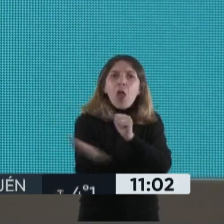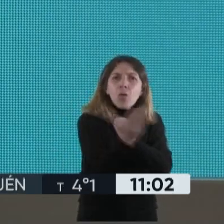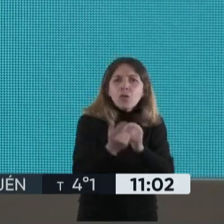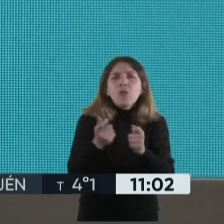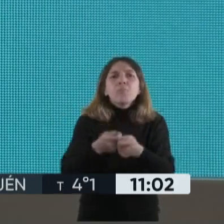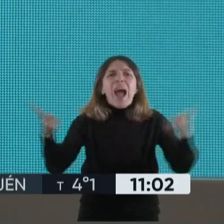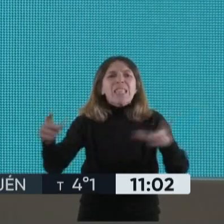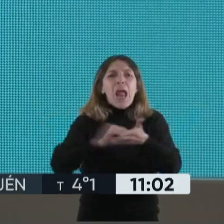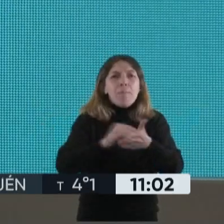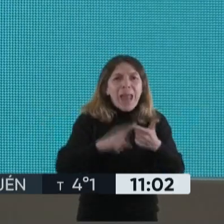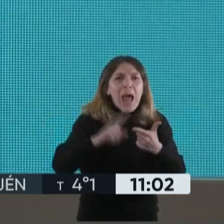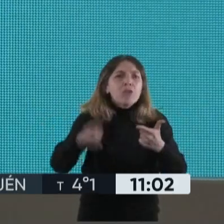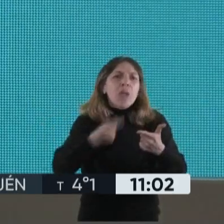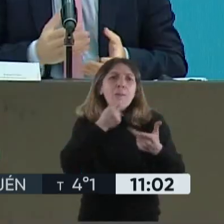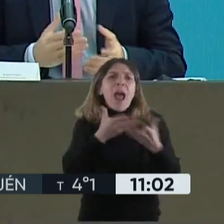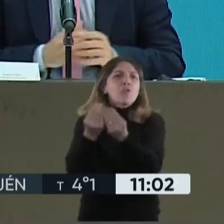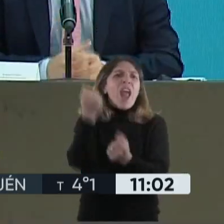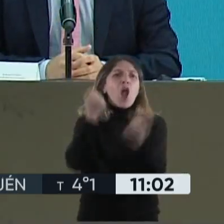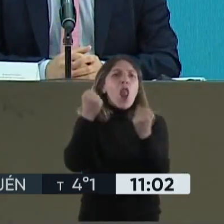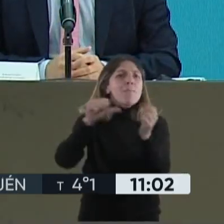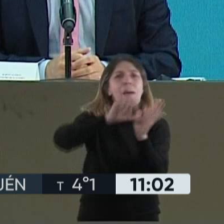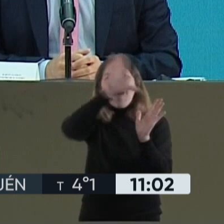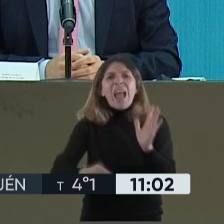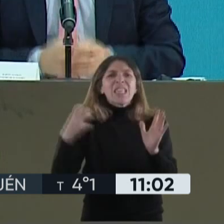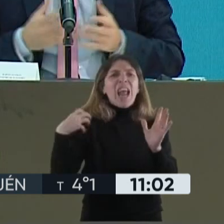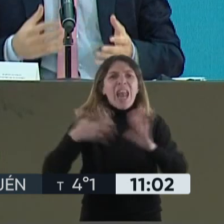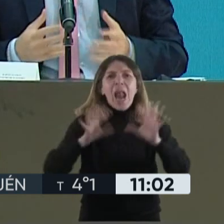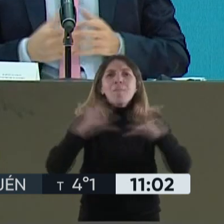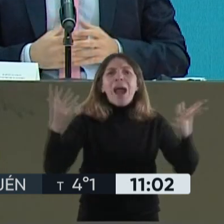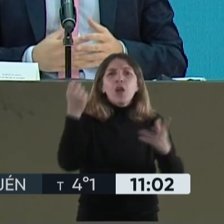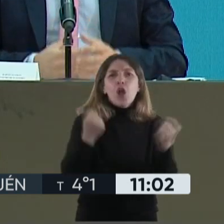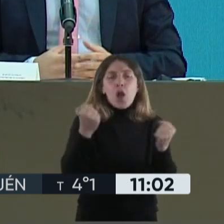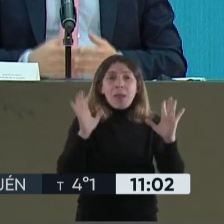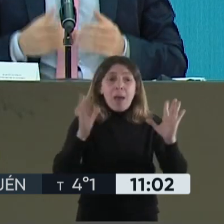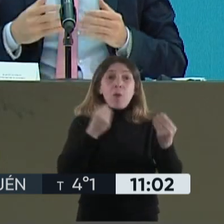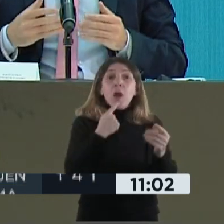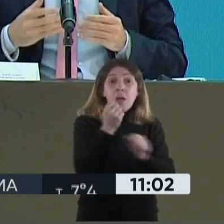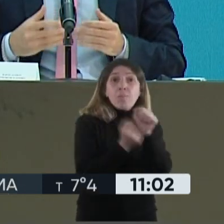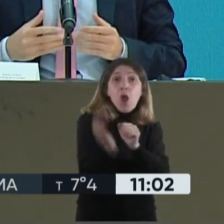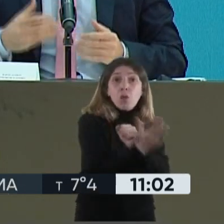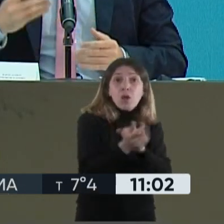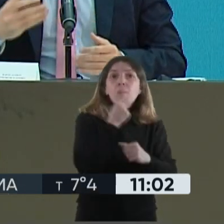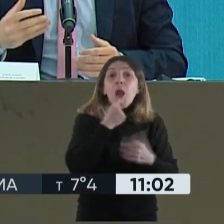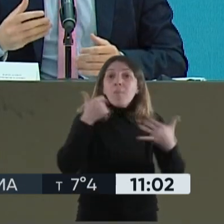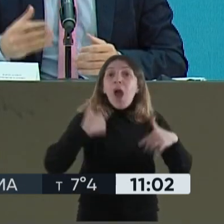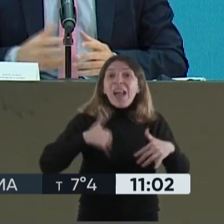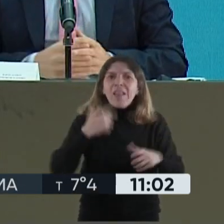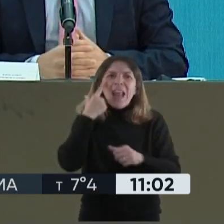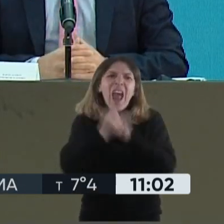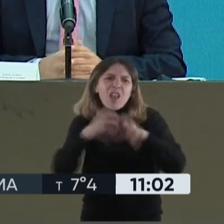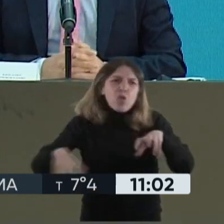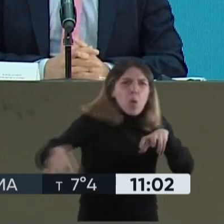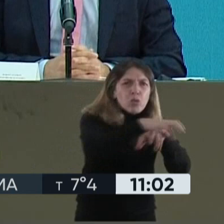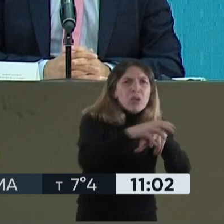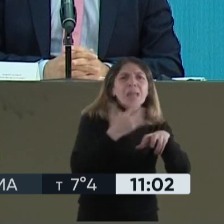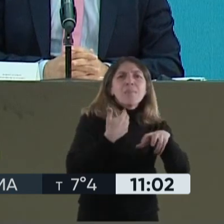y tercero desde lo macroeconómico. ¿Por qué? Transformacional desde lo productivo porque si Argentina logra acelerar el desarrollo